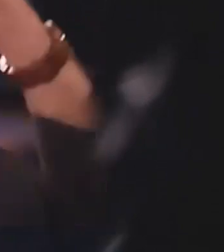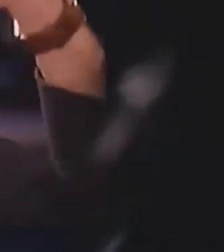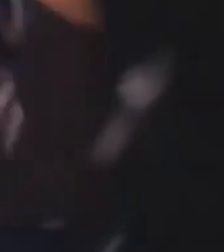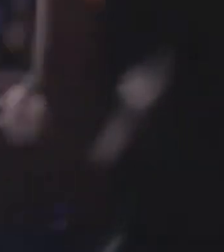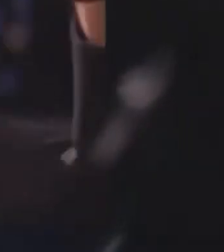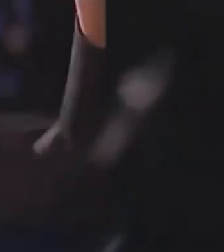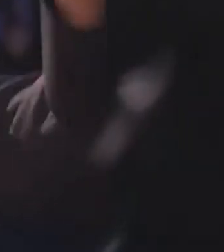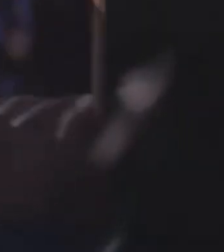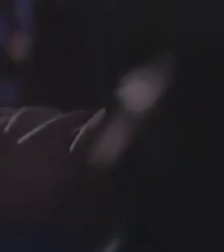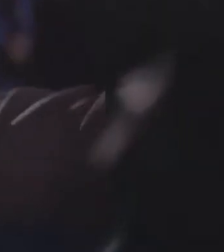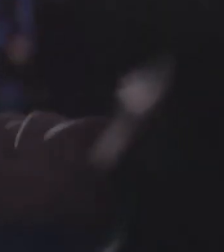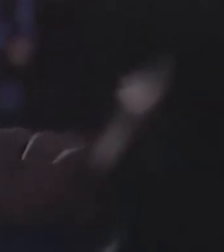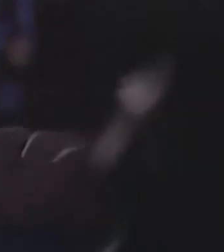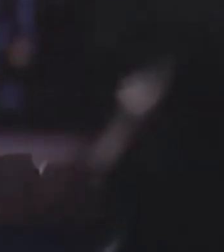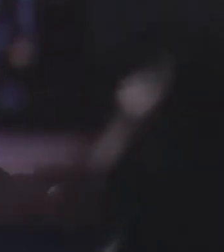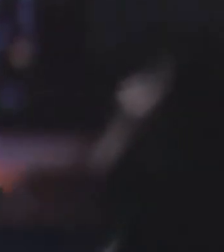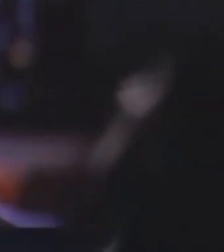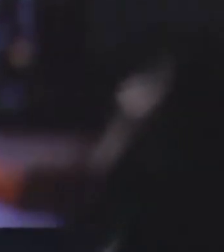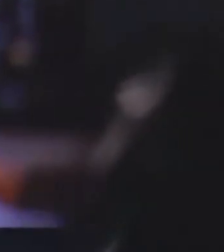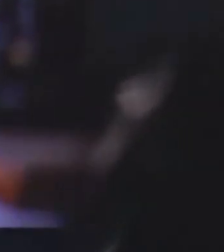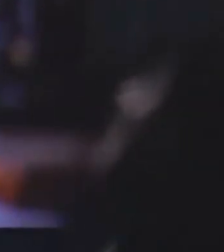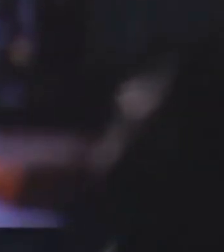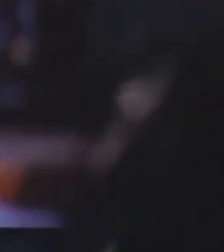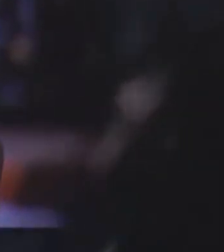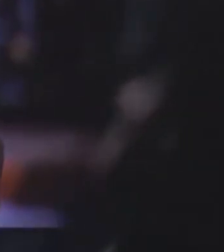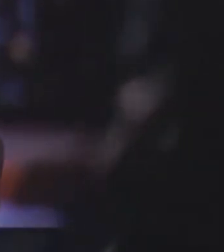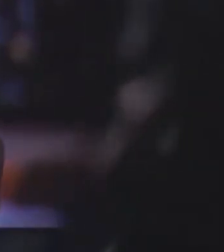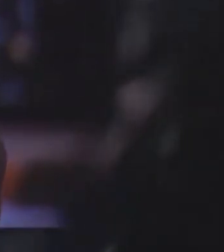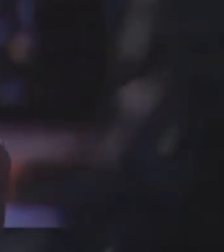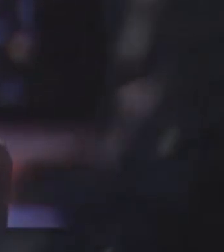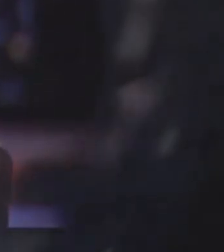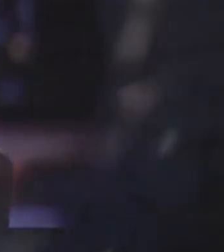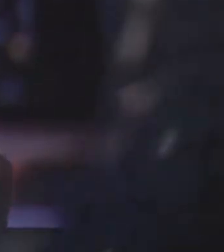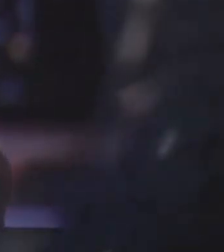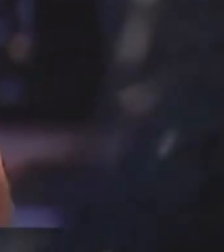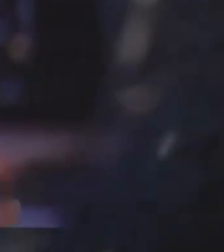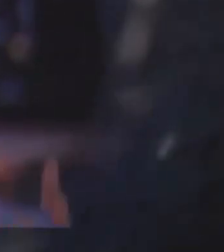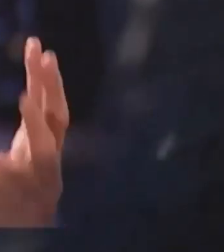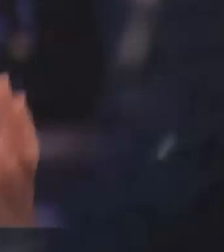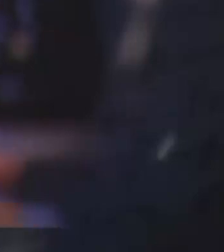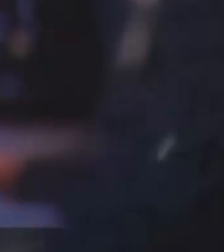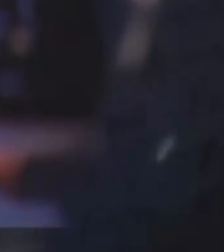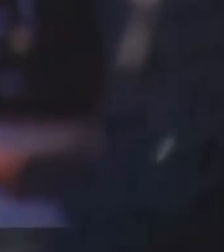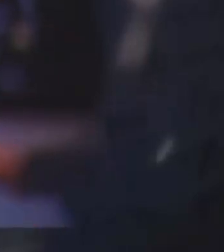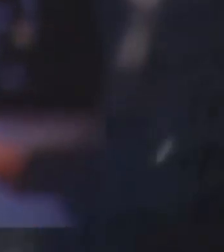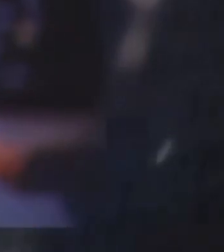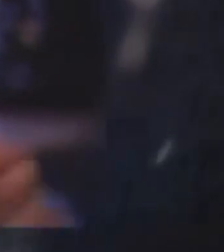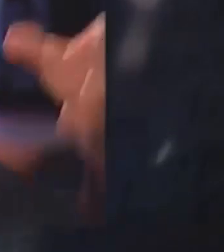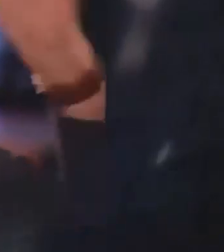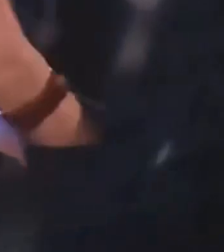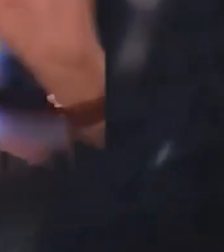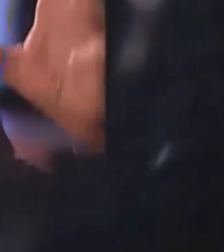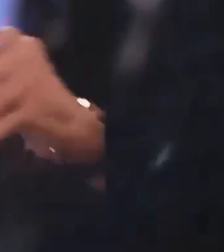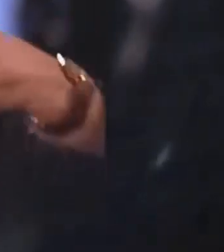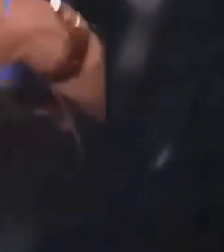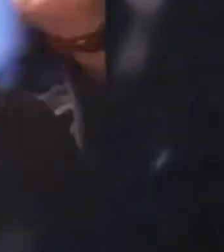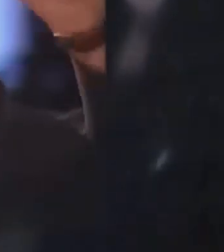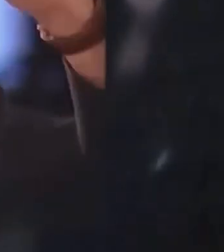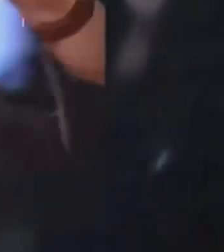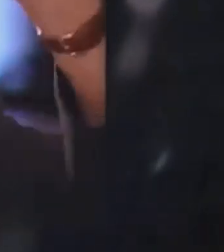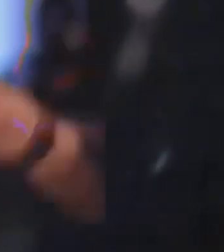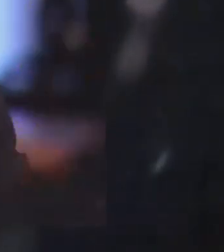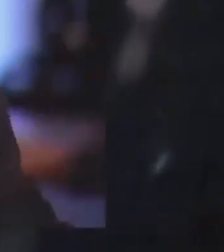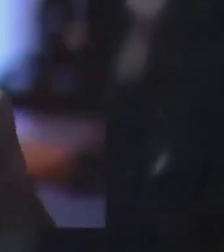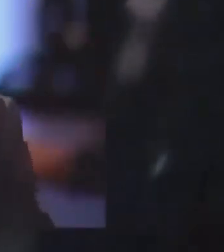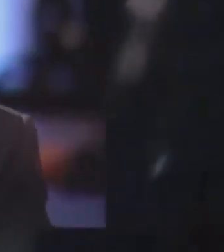y que desde allí las ganamos todos cumpliendo mi primera función de militantes subía arriba y